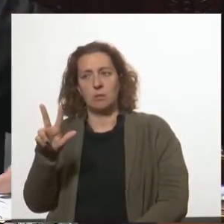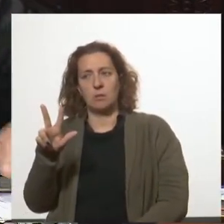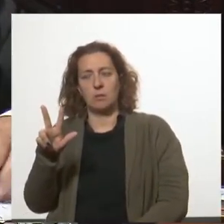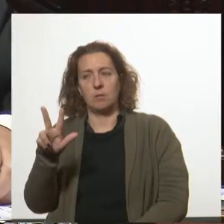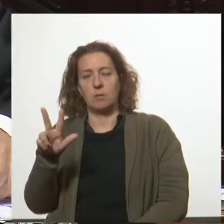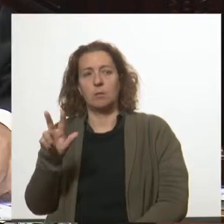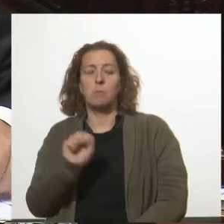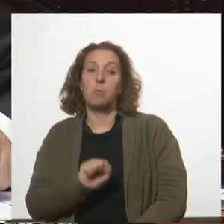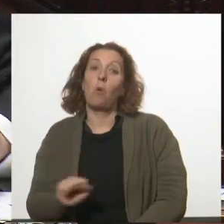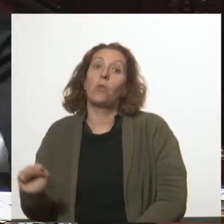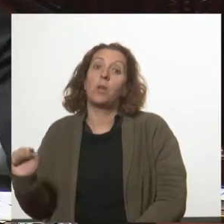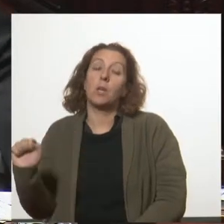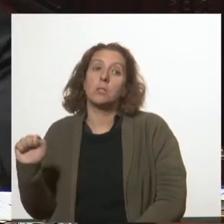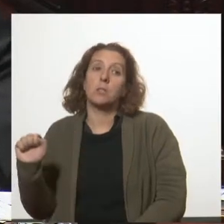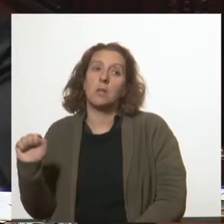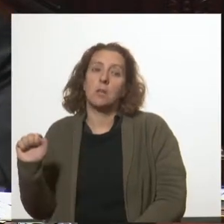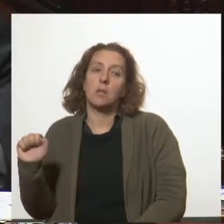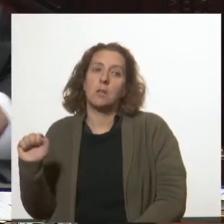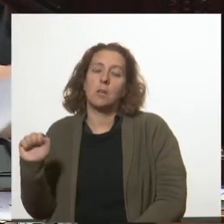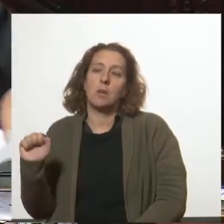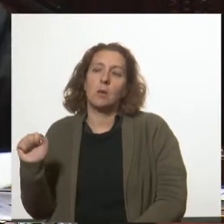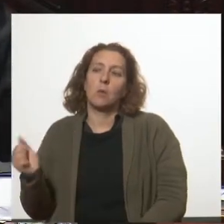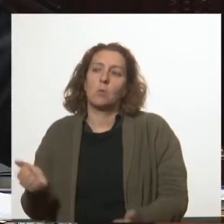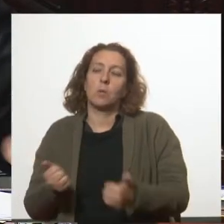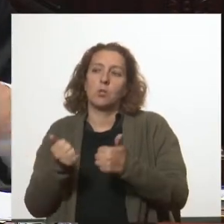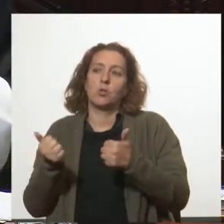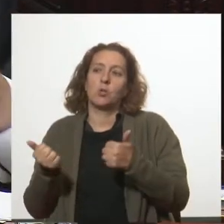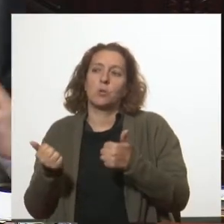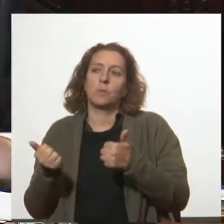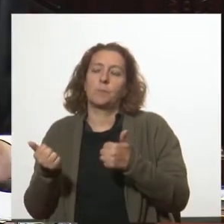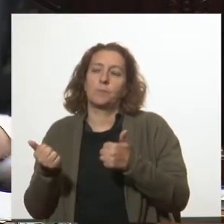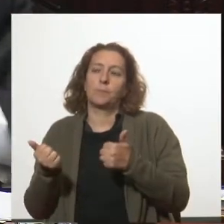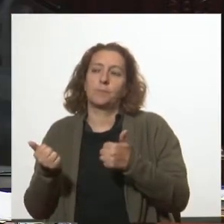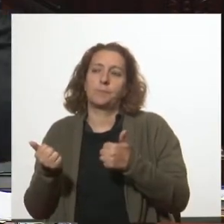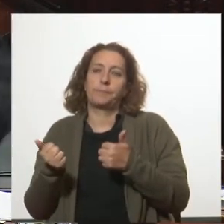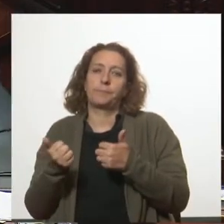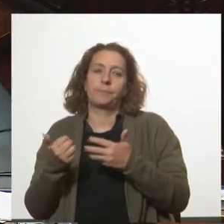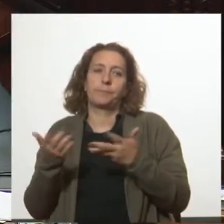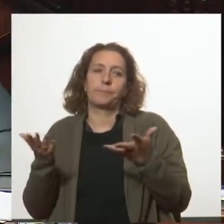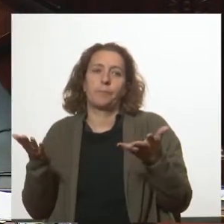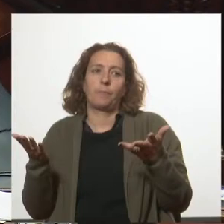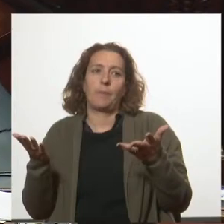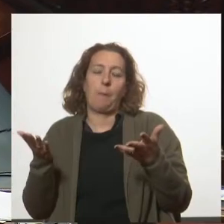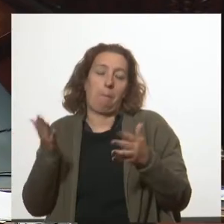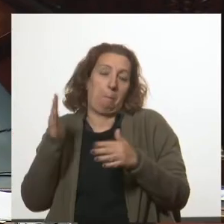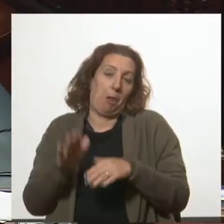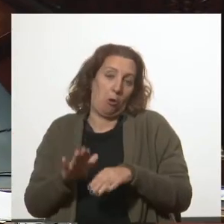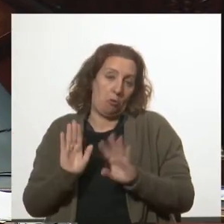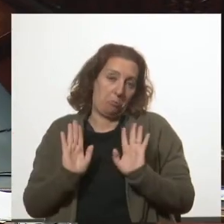podría ser un hecho absolutamente menor